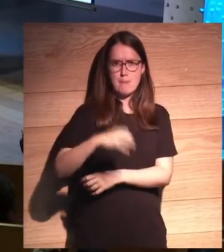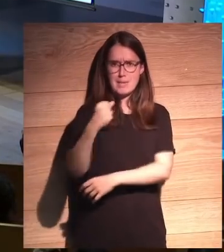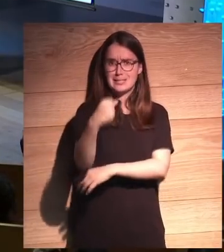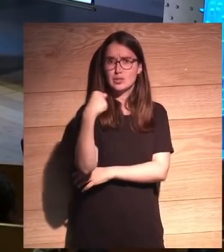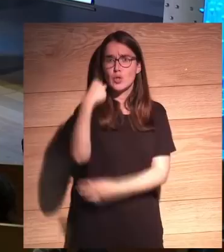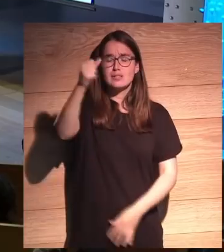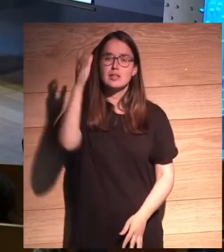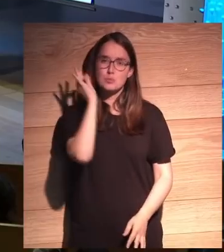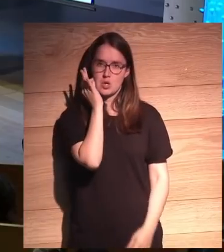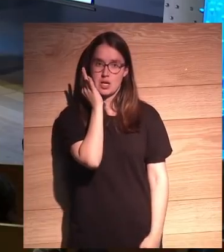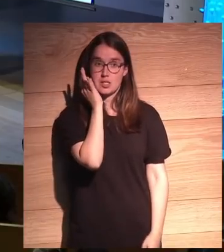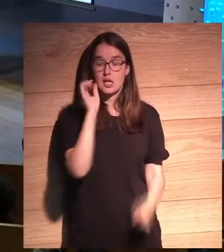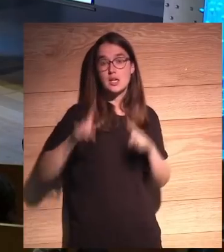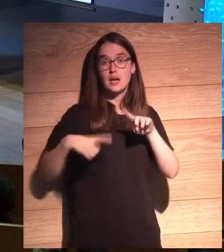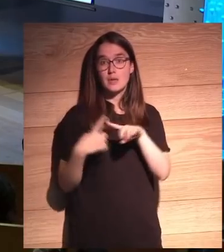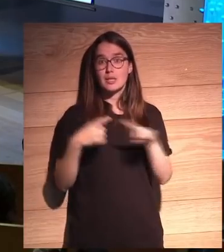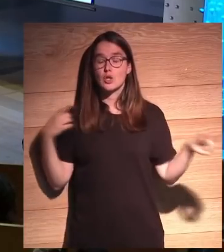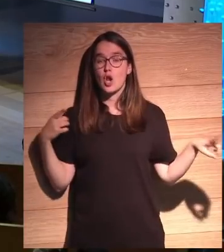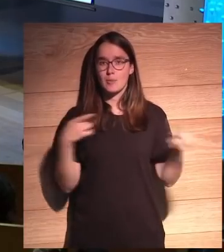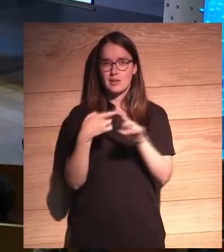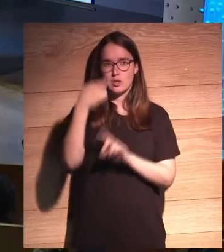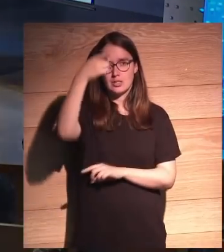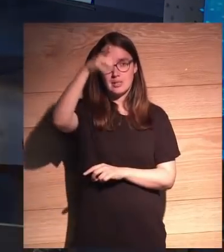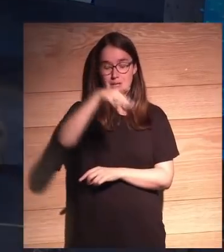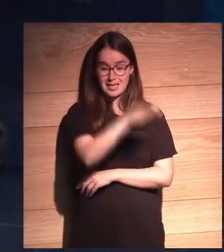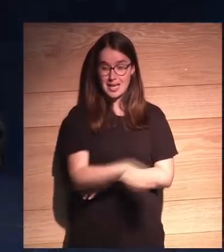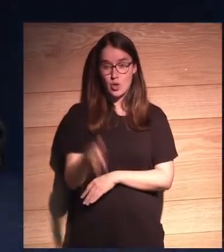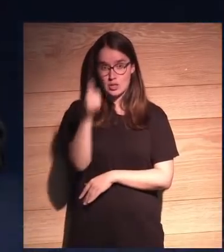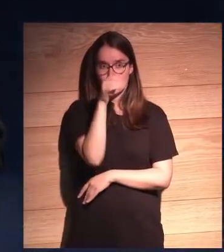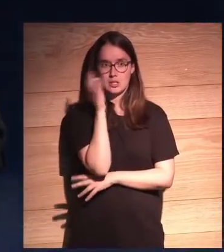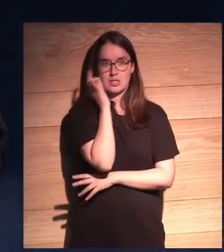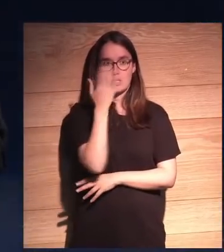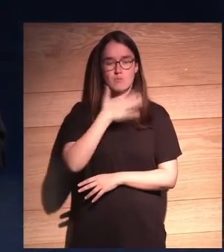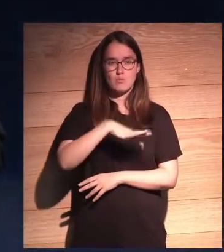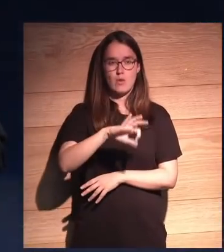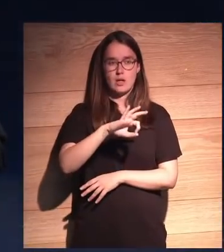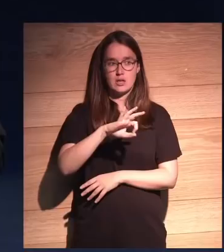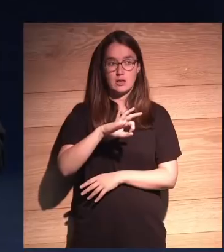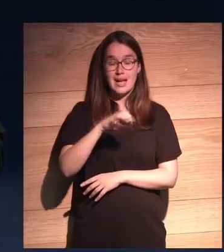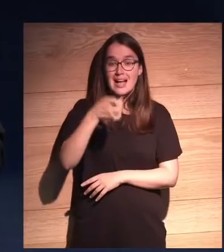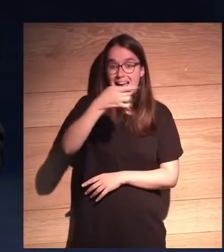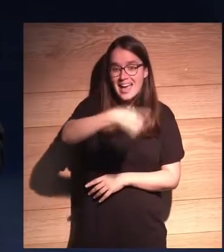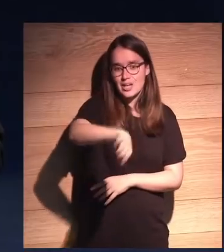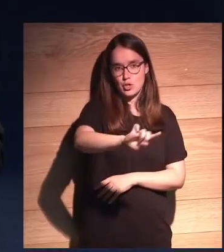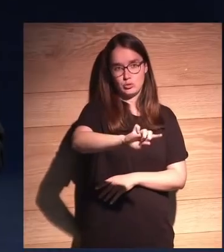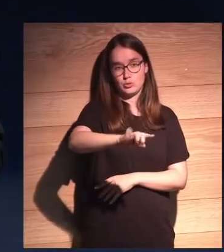estas mujeres, y además con la idea también de que los niños y las niñas puedan ellos